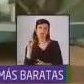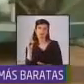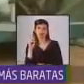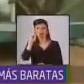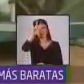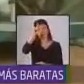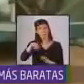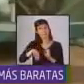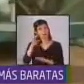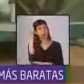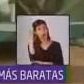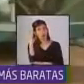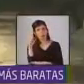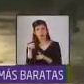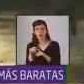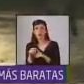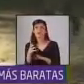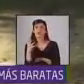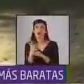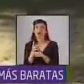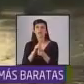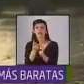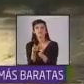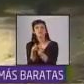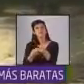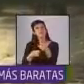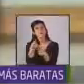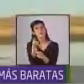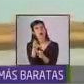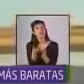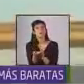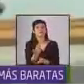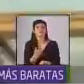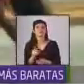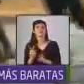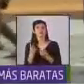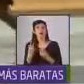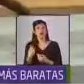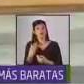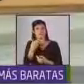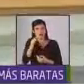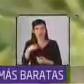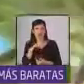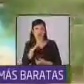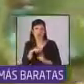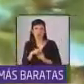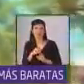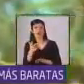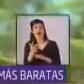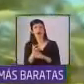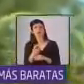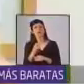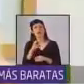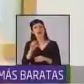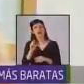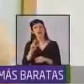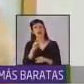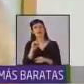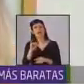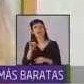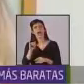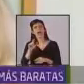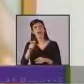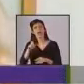todo Colombia presentan un cambio de dinero favorable para nosotros. Tenemos ahí Cartagena, India, tenemos San